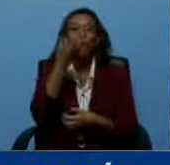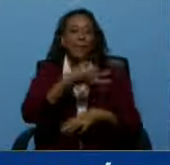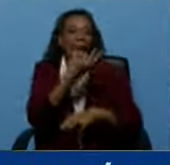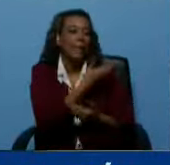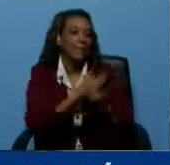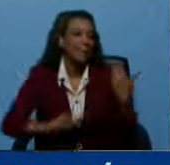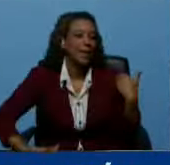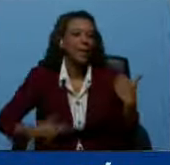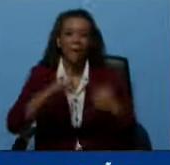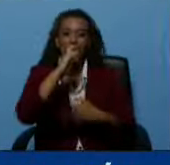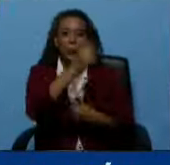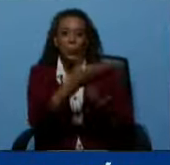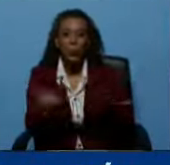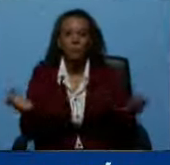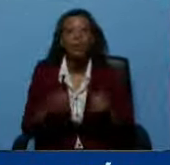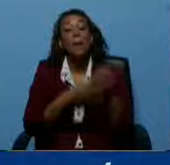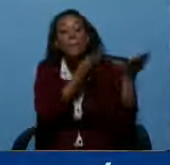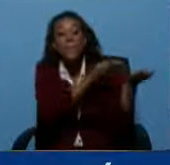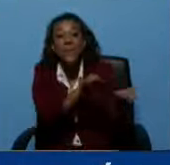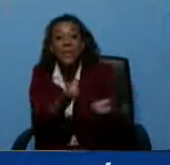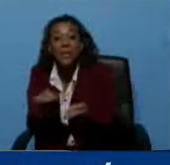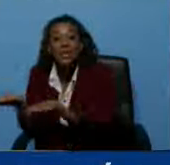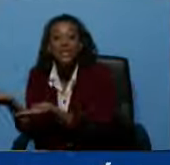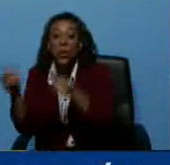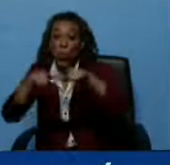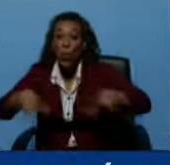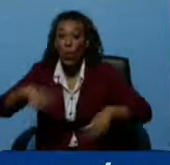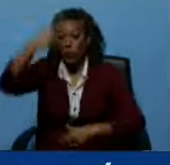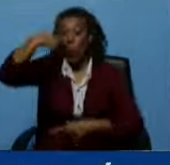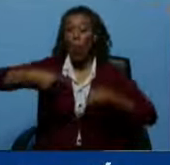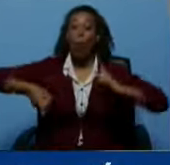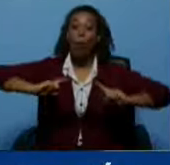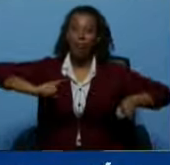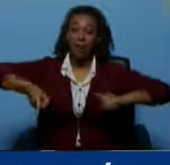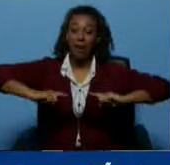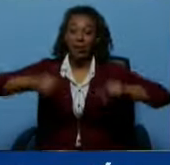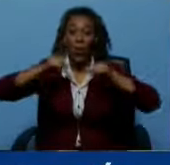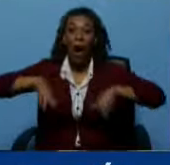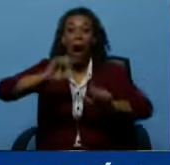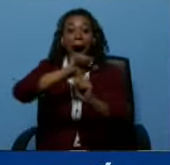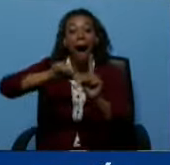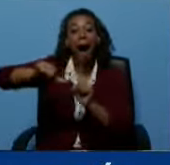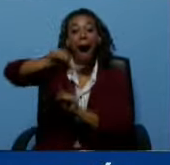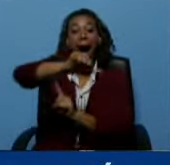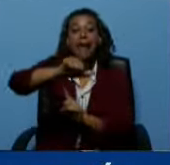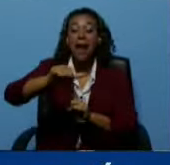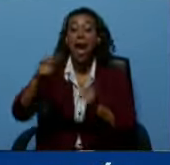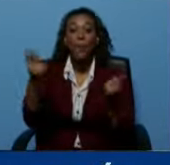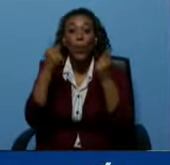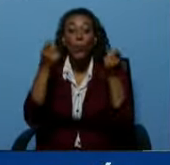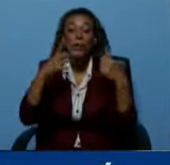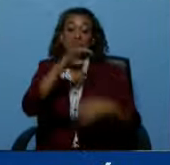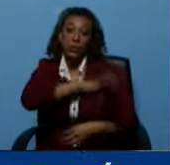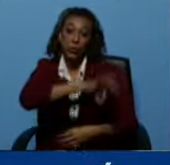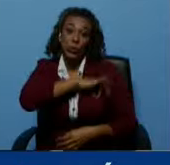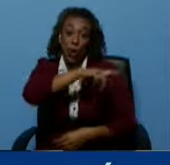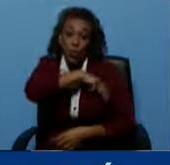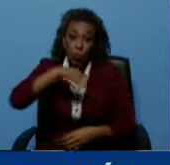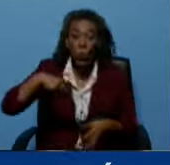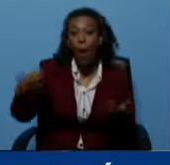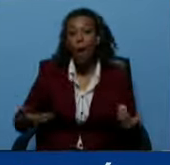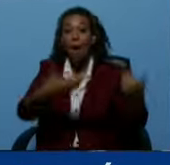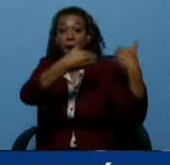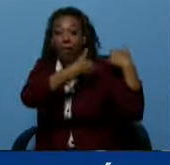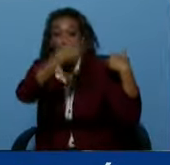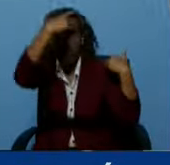estás? Cuéntame. Bien. Ajá. Bienvenidos. Yo soy la coordinadora del área de las promotoras sociales. Nosotros somos los